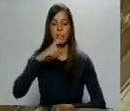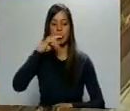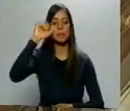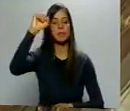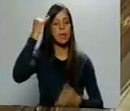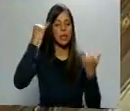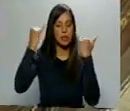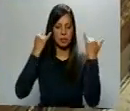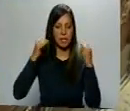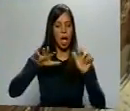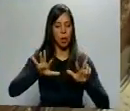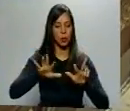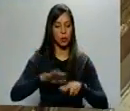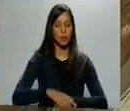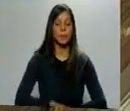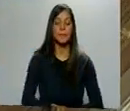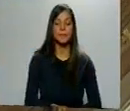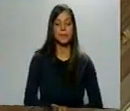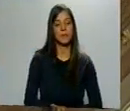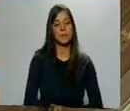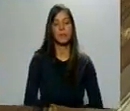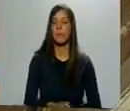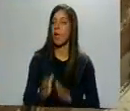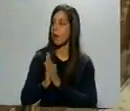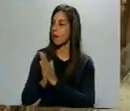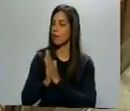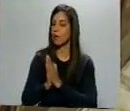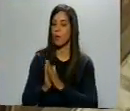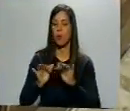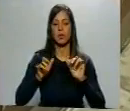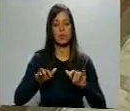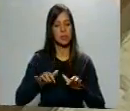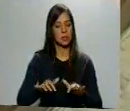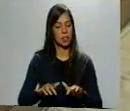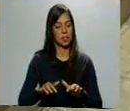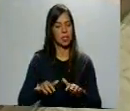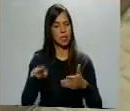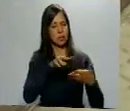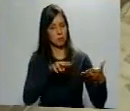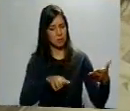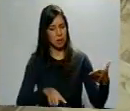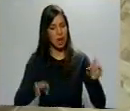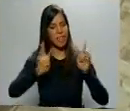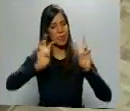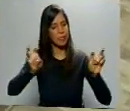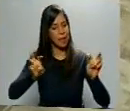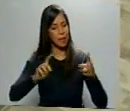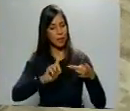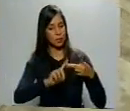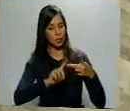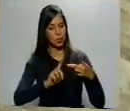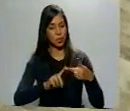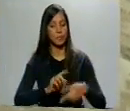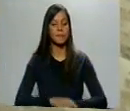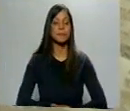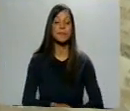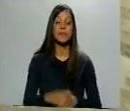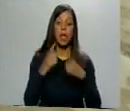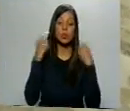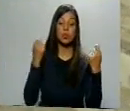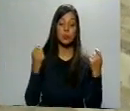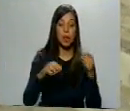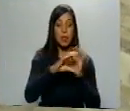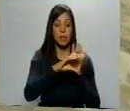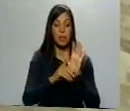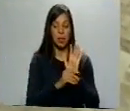Nicolás Maduro. Ciudadano secretario, por favor, sírvase a indicar el siguiente punto del orden del día. Decreto constituyente para